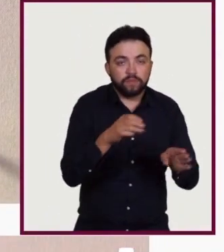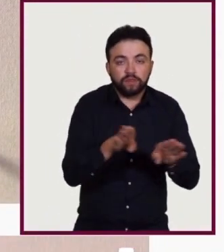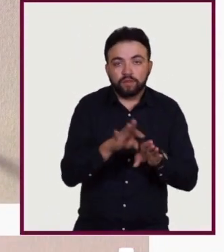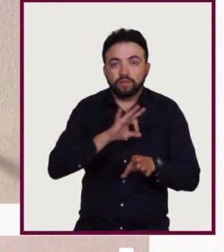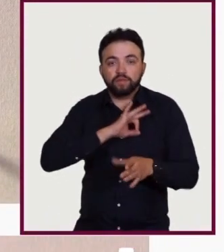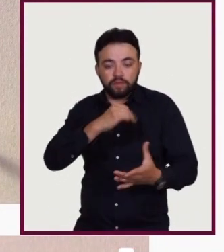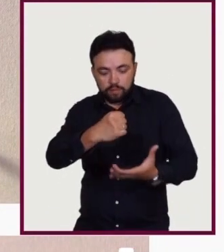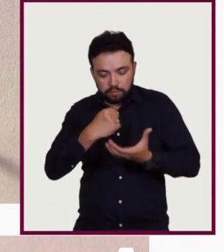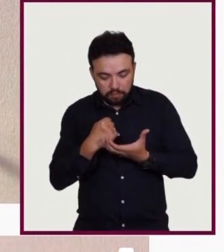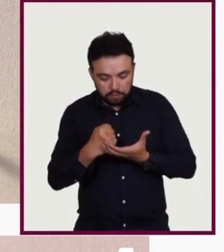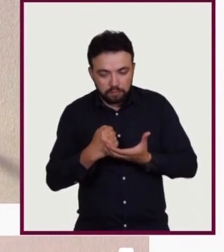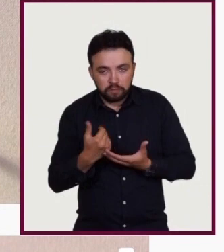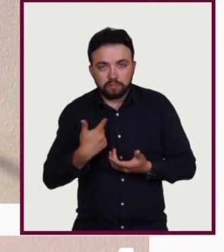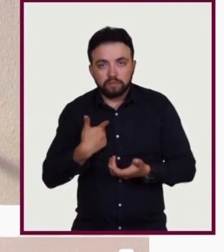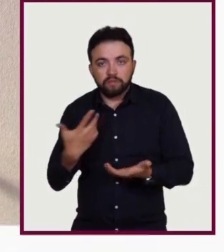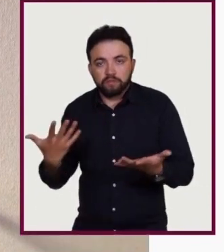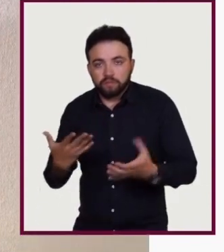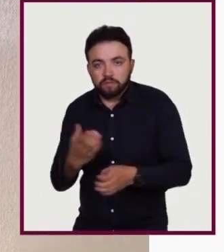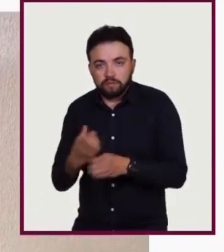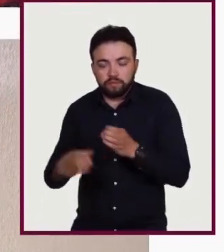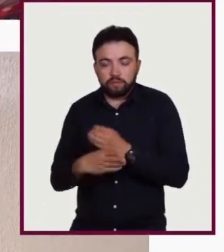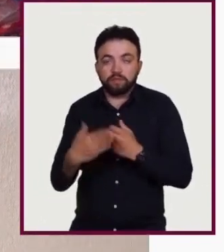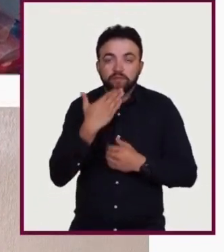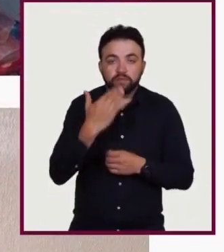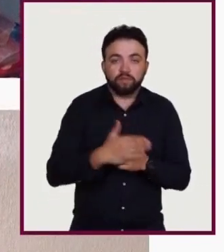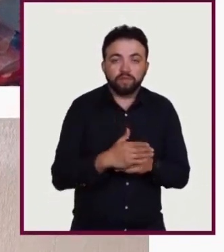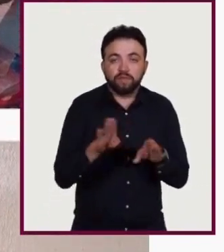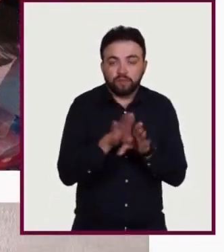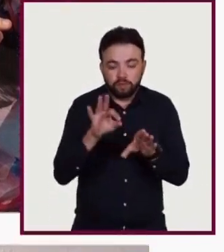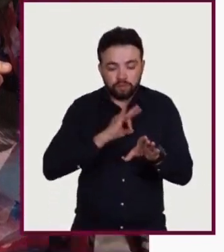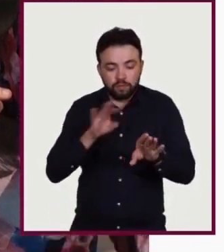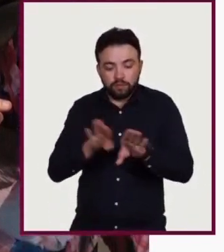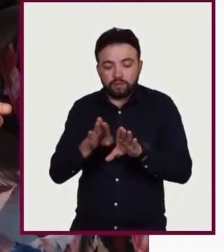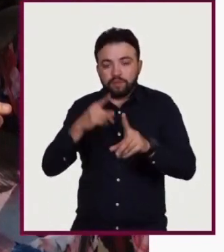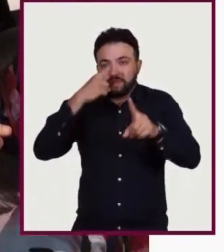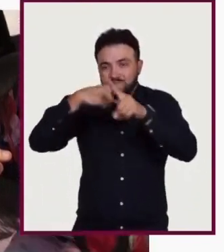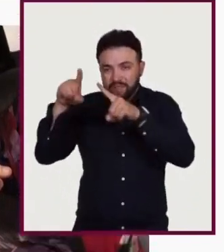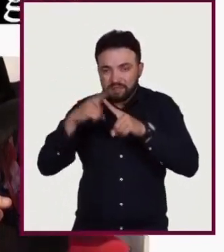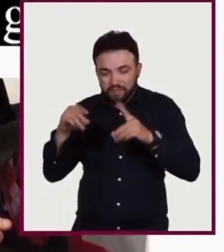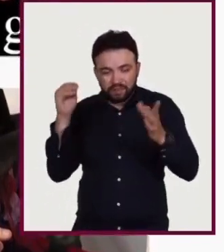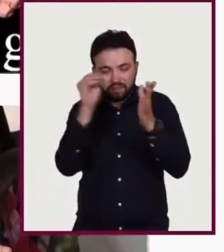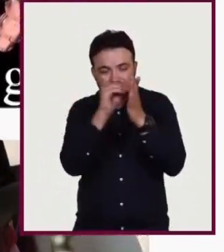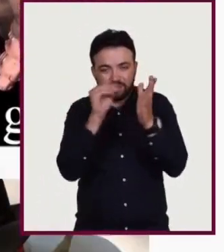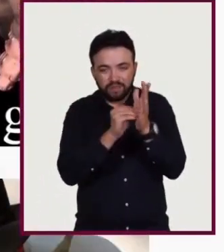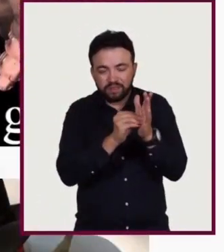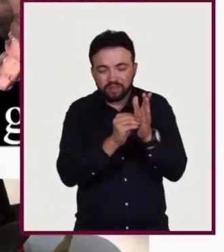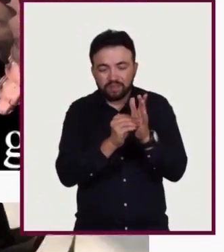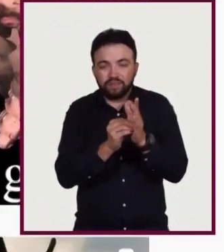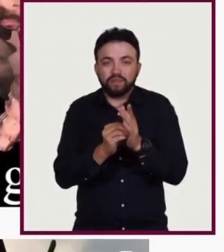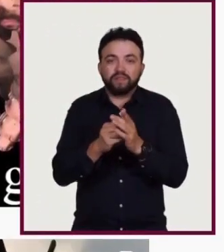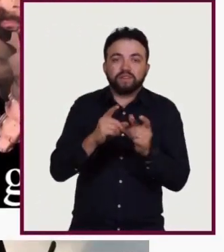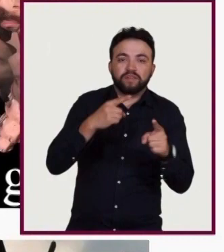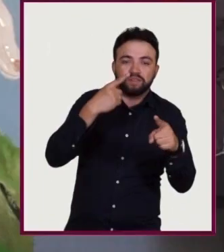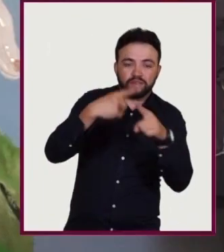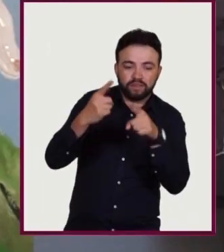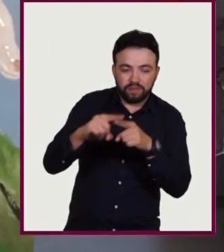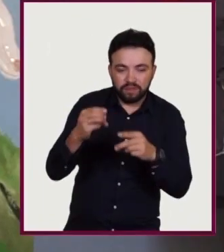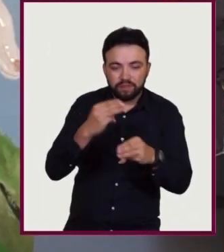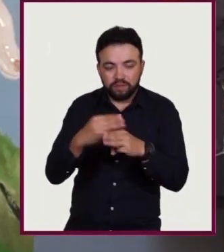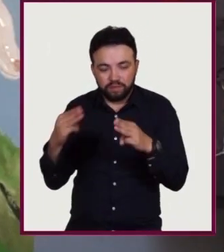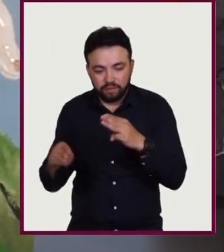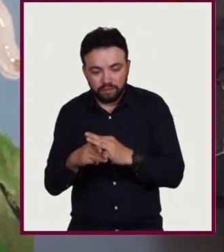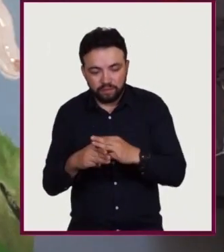haces digitalmente, pues es otra paleta de posibilidades, por así decir, otras herramientas, entonces tienes como que adaptarlo.